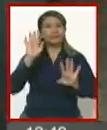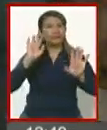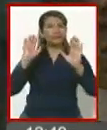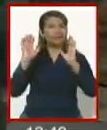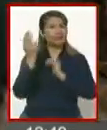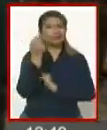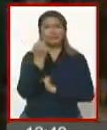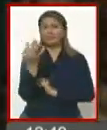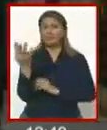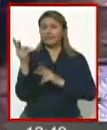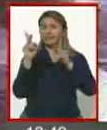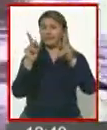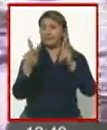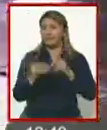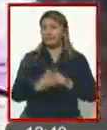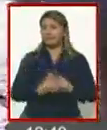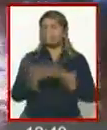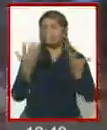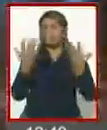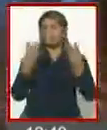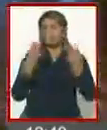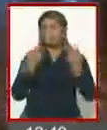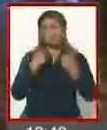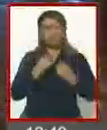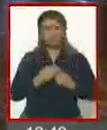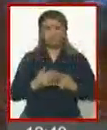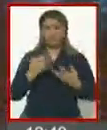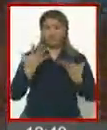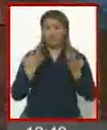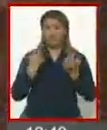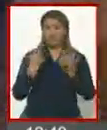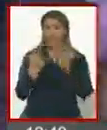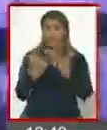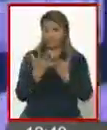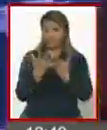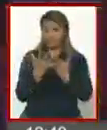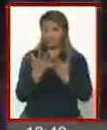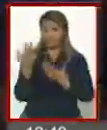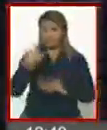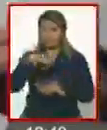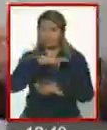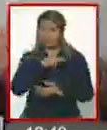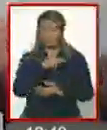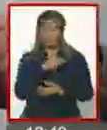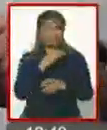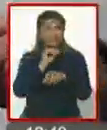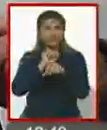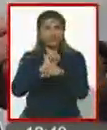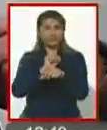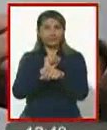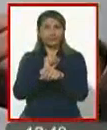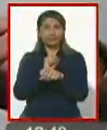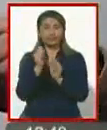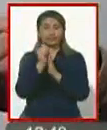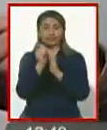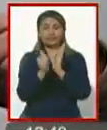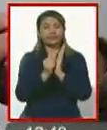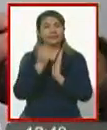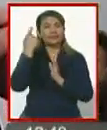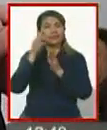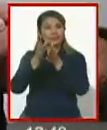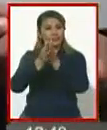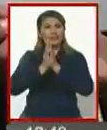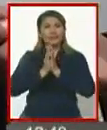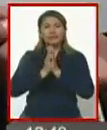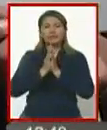algunas personas que no tienen que esa es la visión que tiene que tener un centro de reclusión. Nosotros estamos trabajando con nuestros abogados para